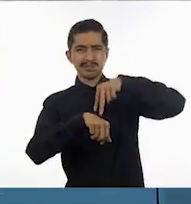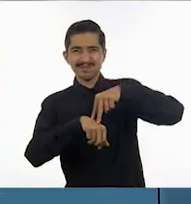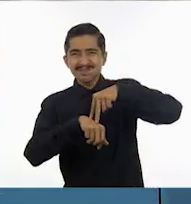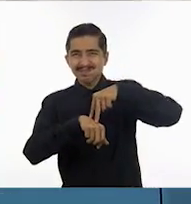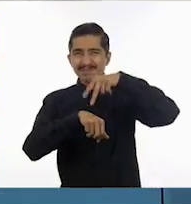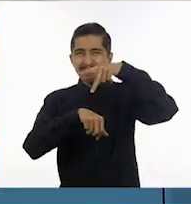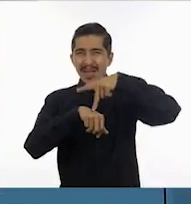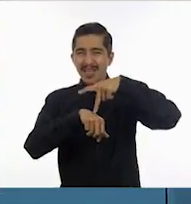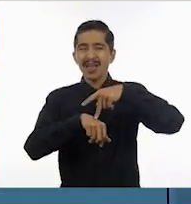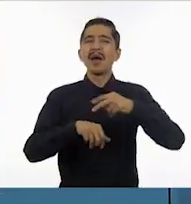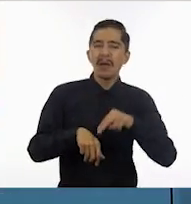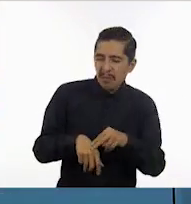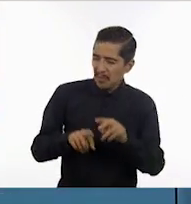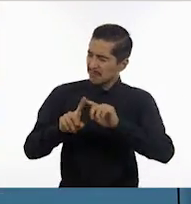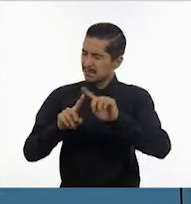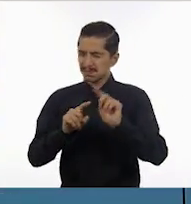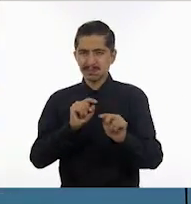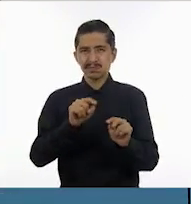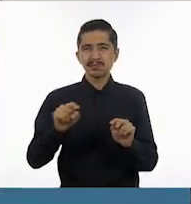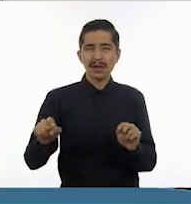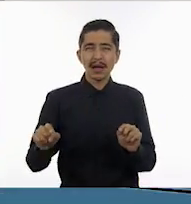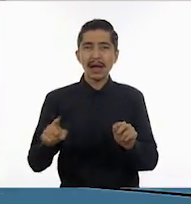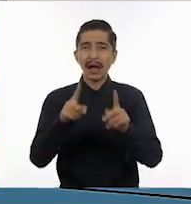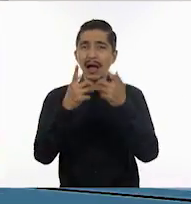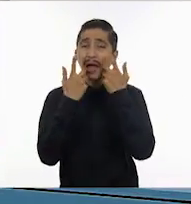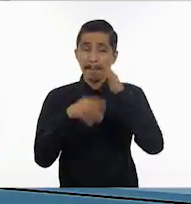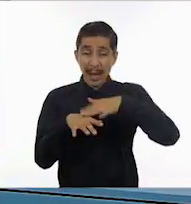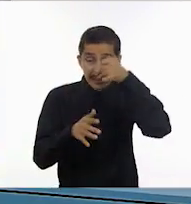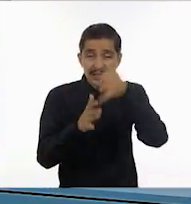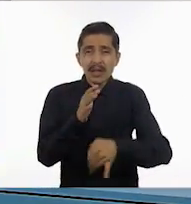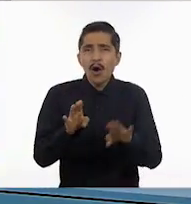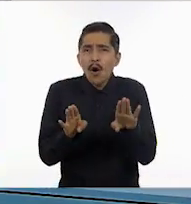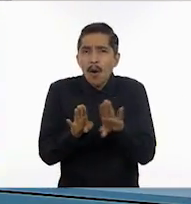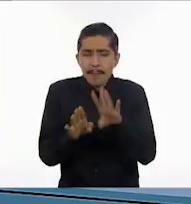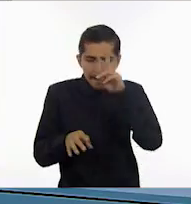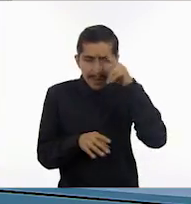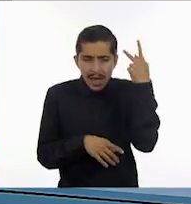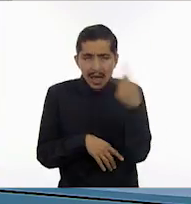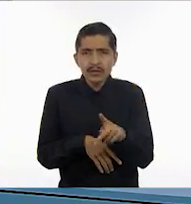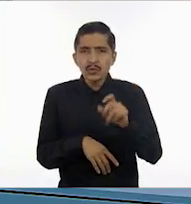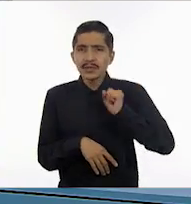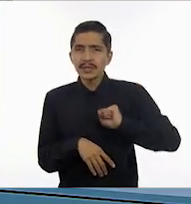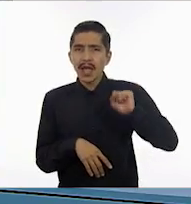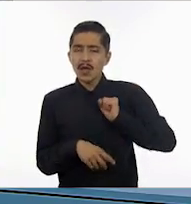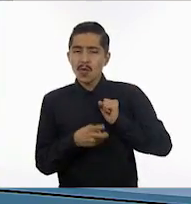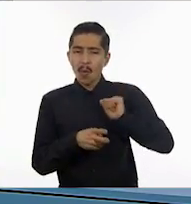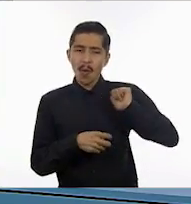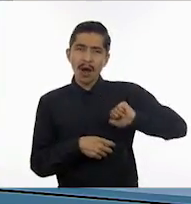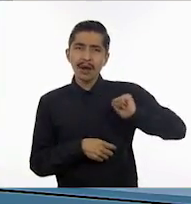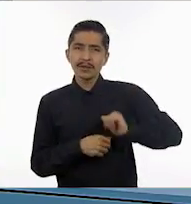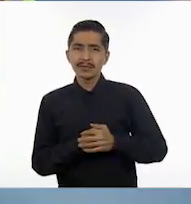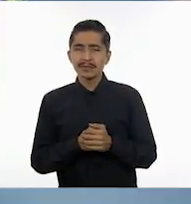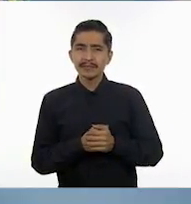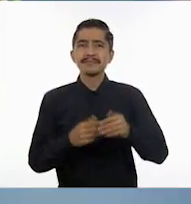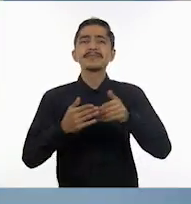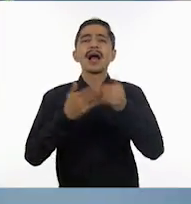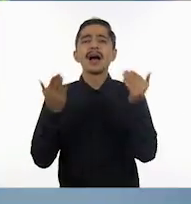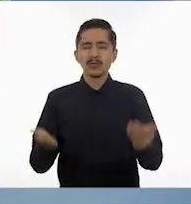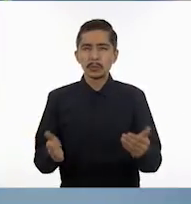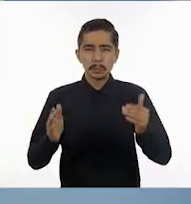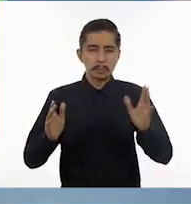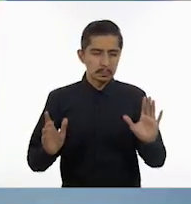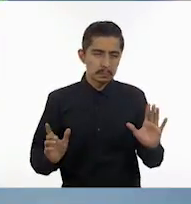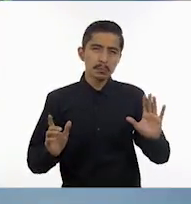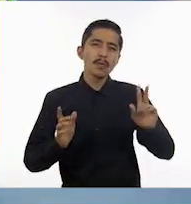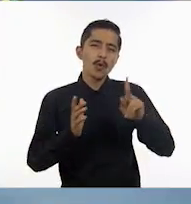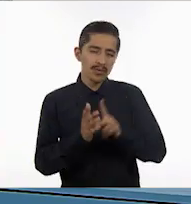texto fantástico para cualquiera que tenga ganas de saber más acerca de cómo era el México de ese siglo. Ahora, vamos a recapitular un